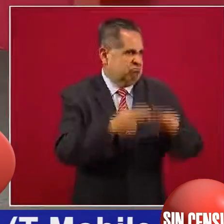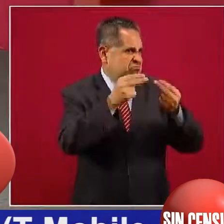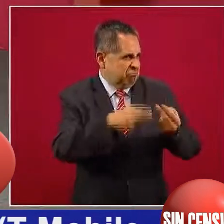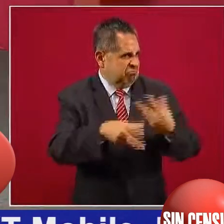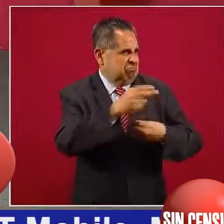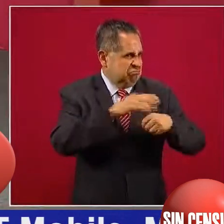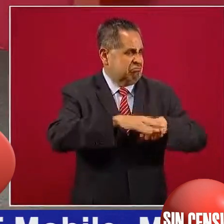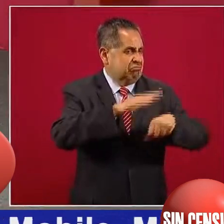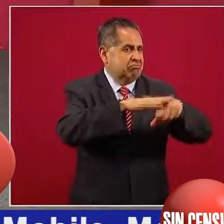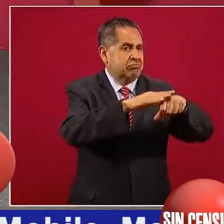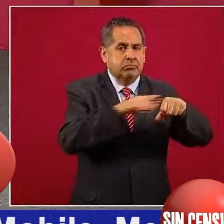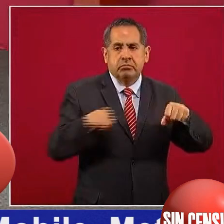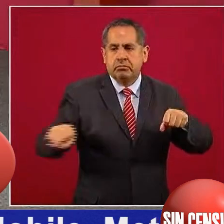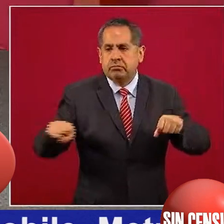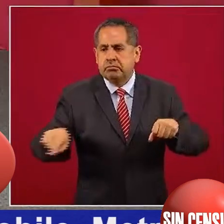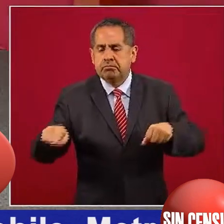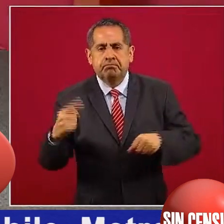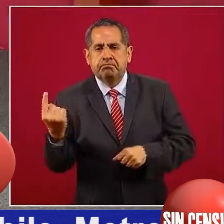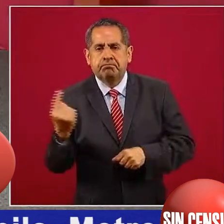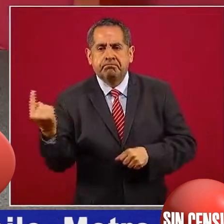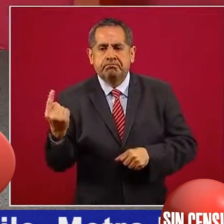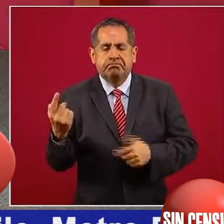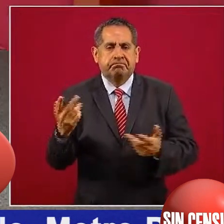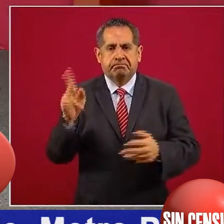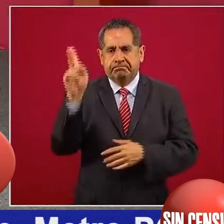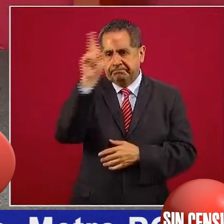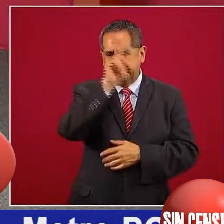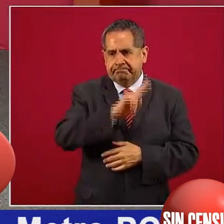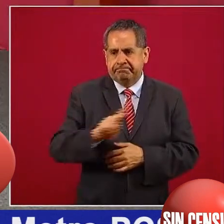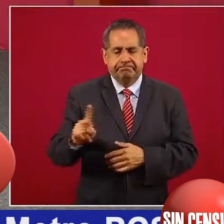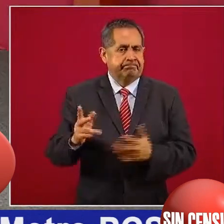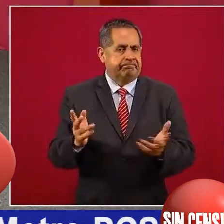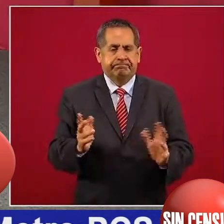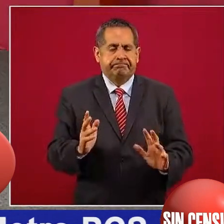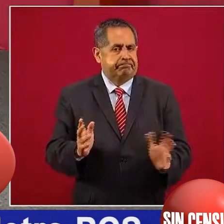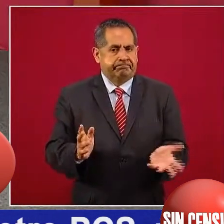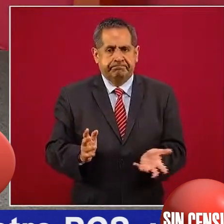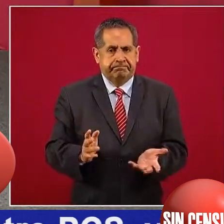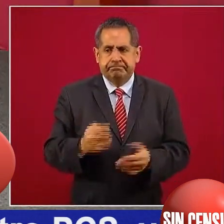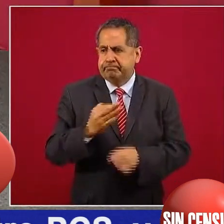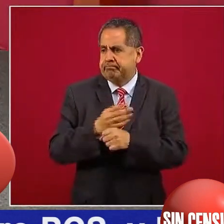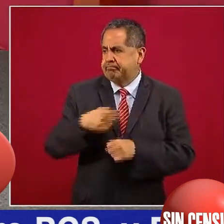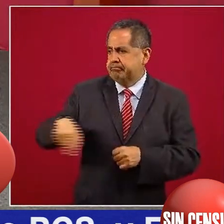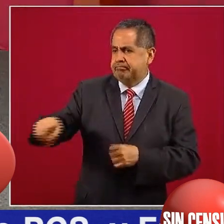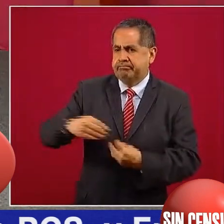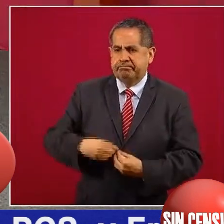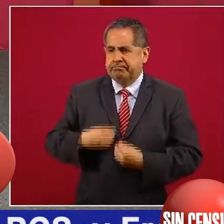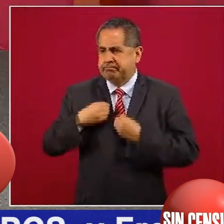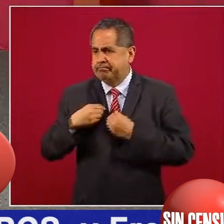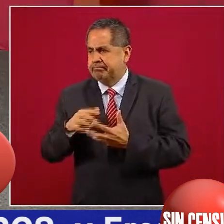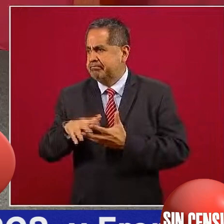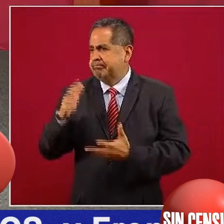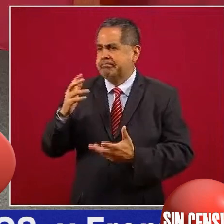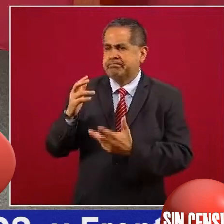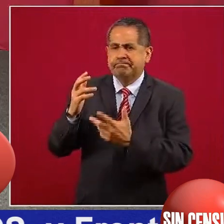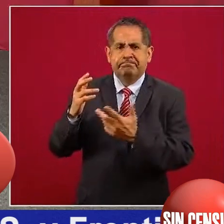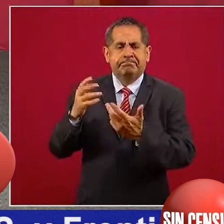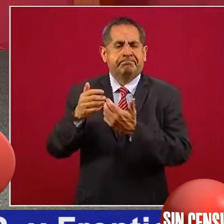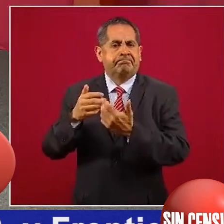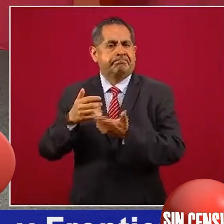sí, el deterioro en las condiciones de vida de la mayoría de los